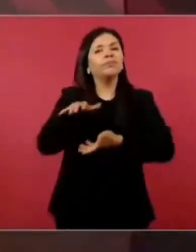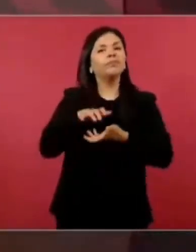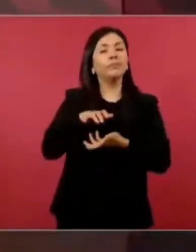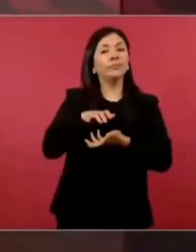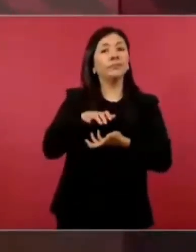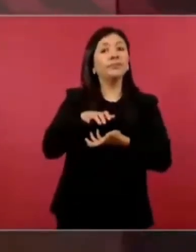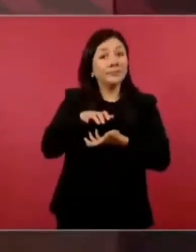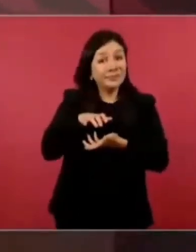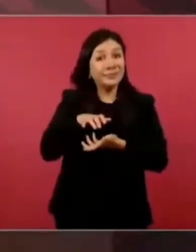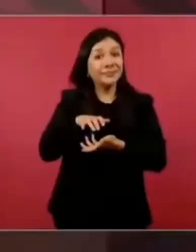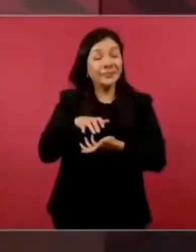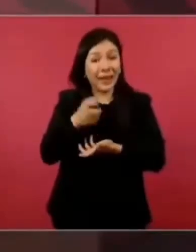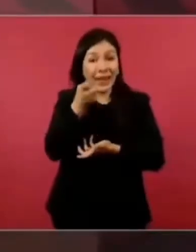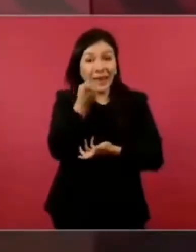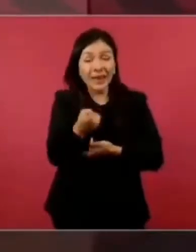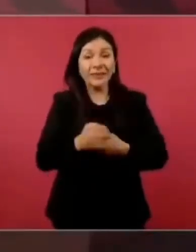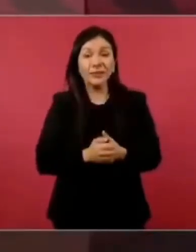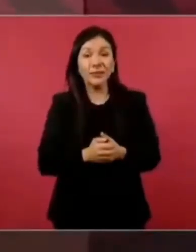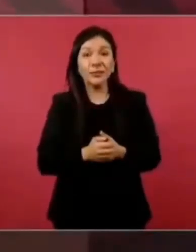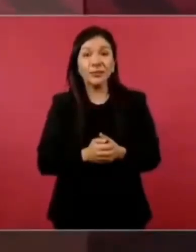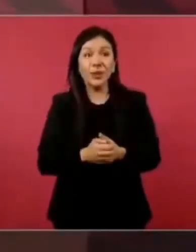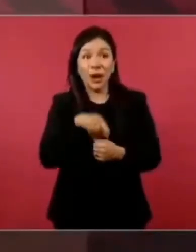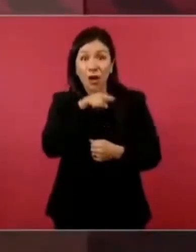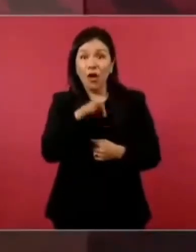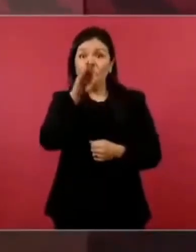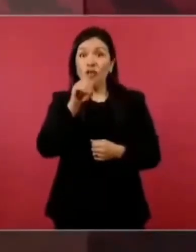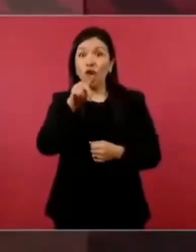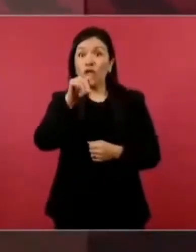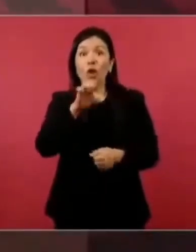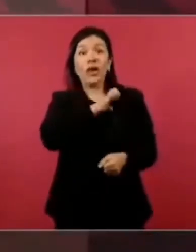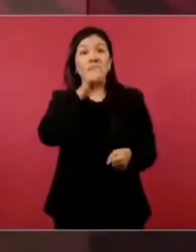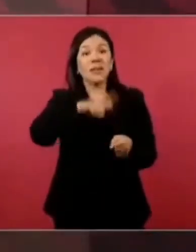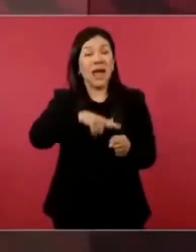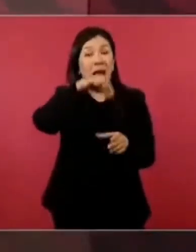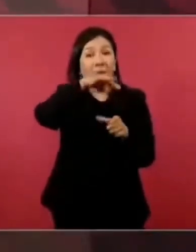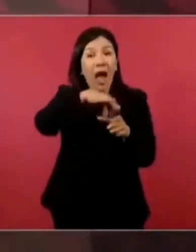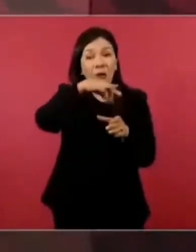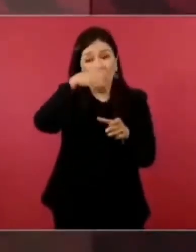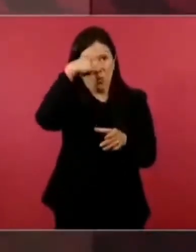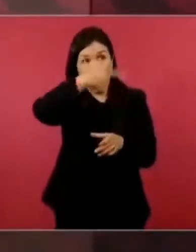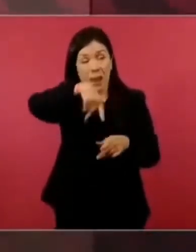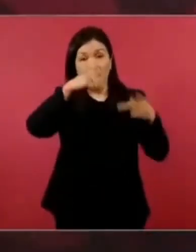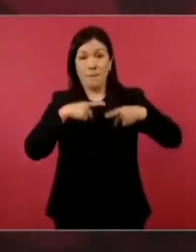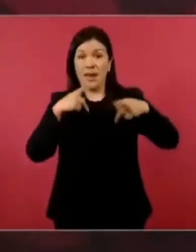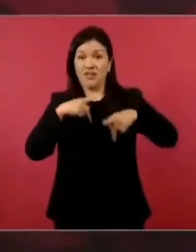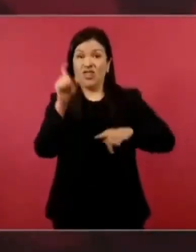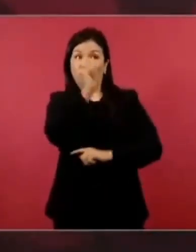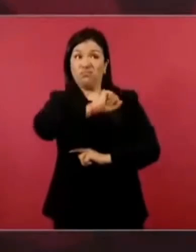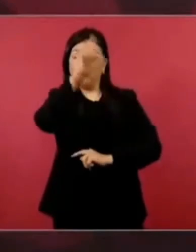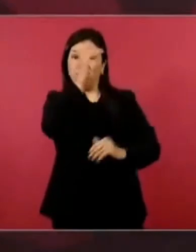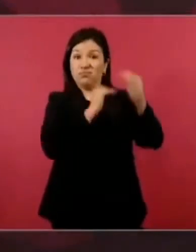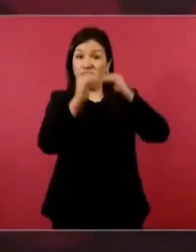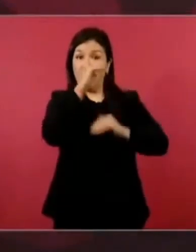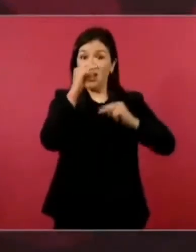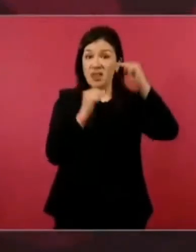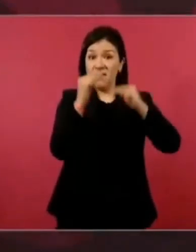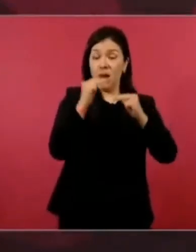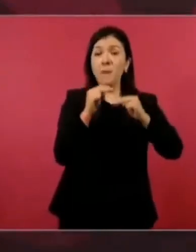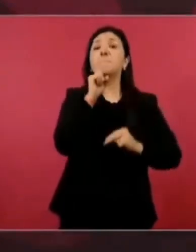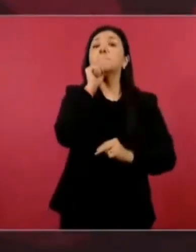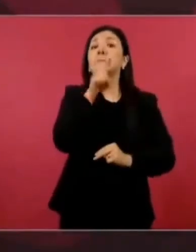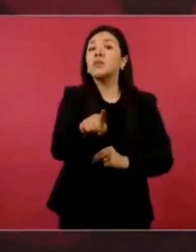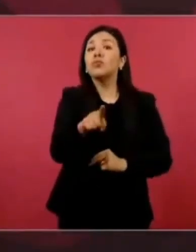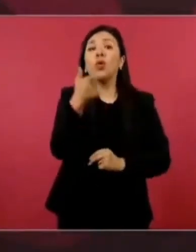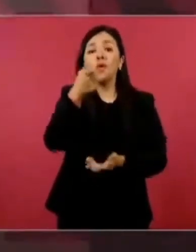¿Cuánto costaba mantener ese fondo de ahorro especial para altos funcionarios públicos? Lo mismo, 6,000